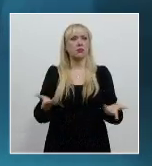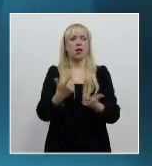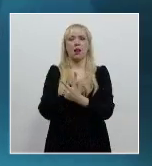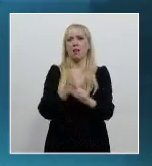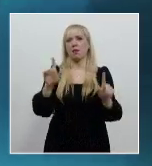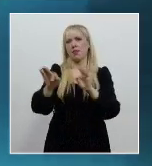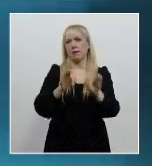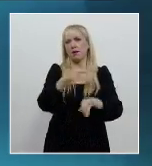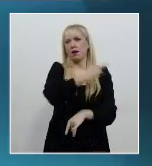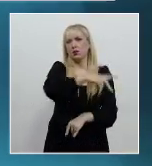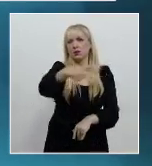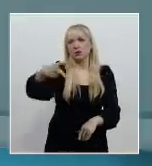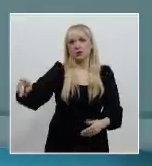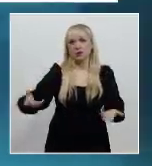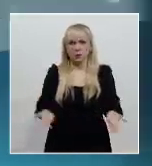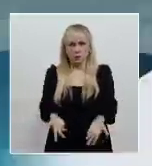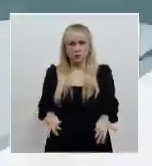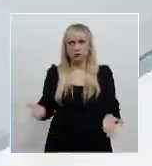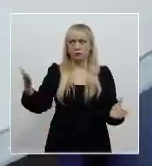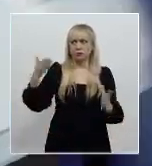estas profesiones.